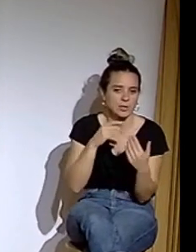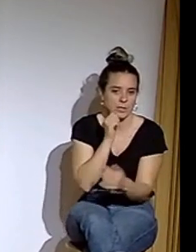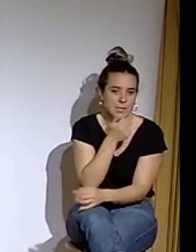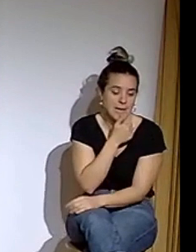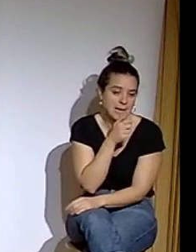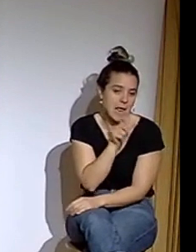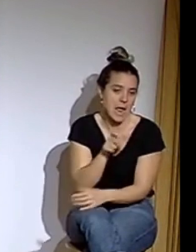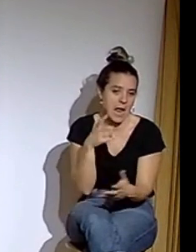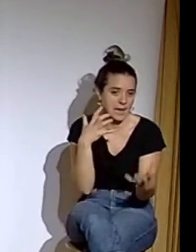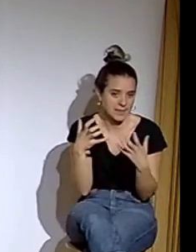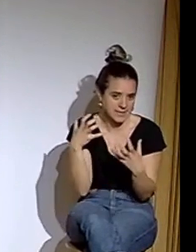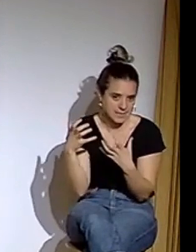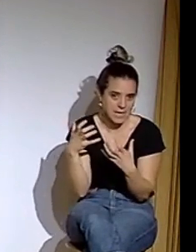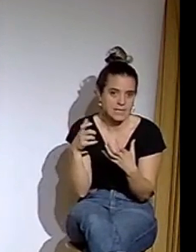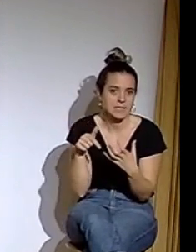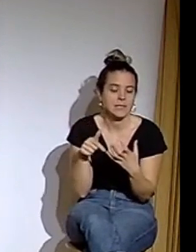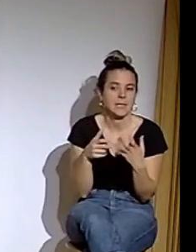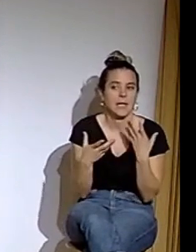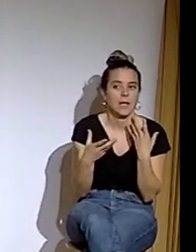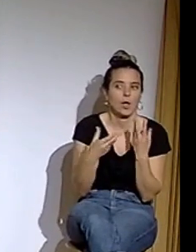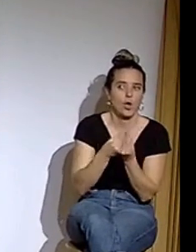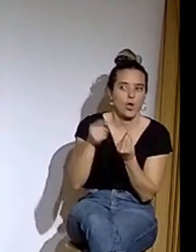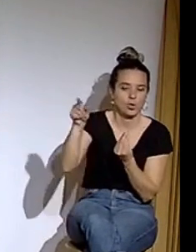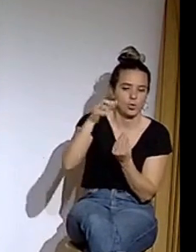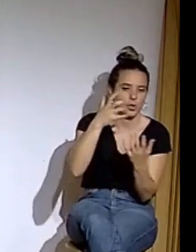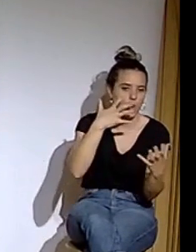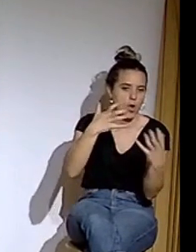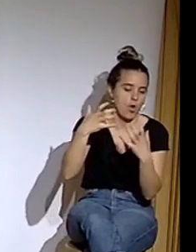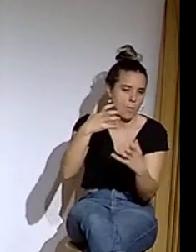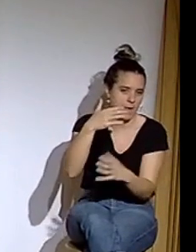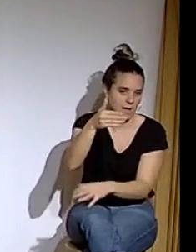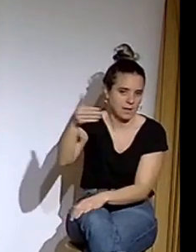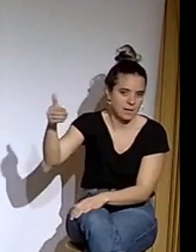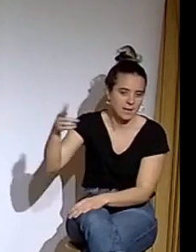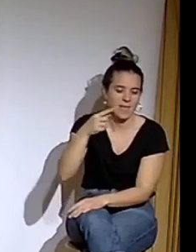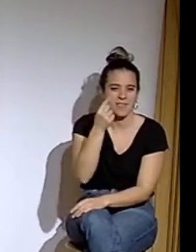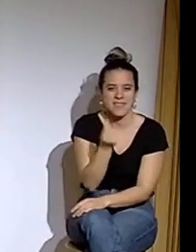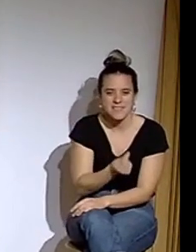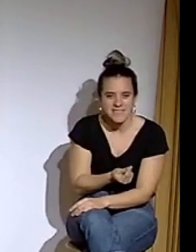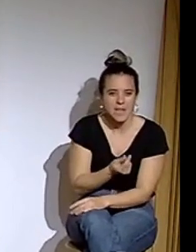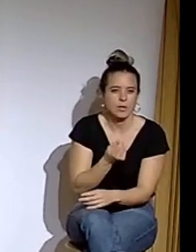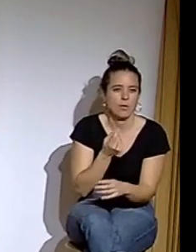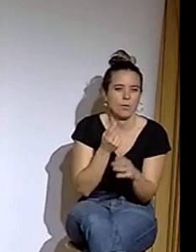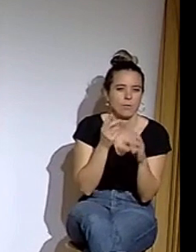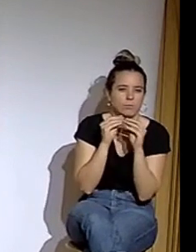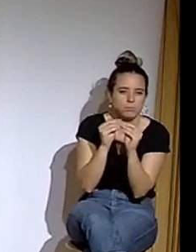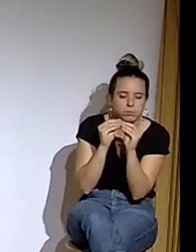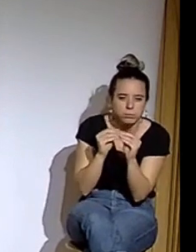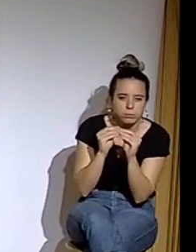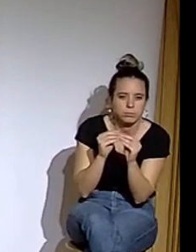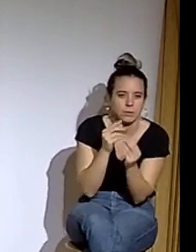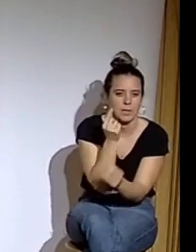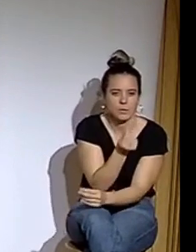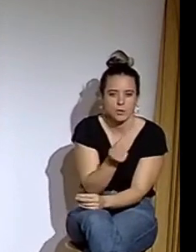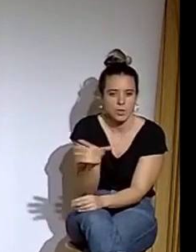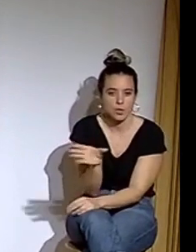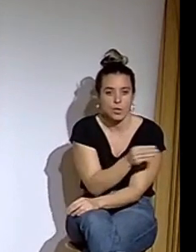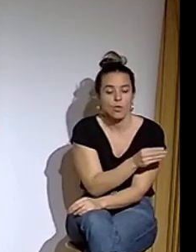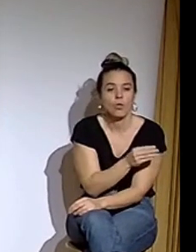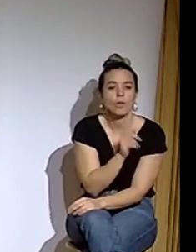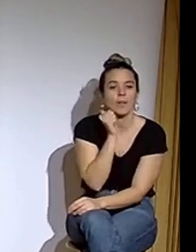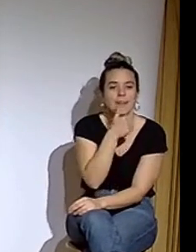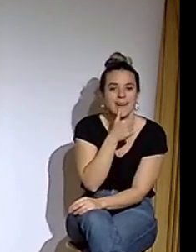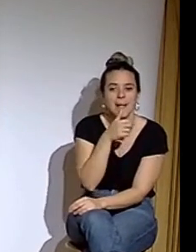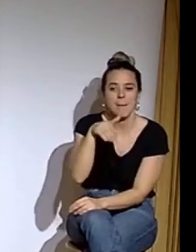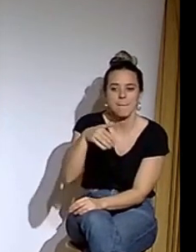artistas y que acompañan la obra y todo el diseño la maquetación todas las ilustraciones que acompaña esto son obra de